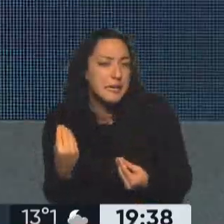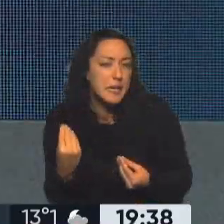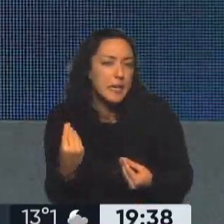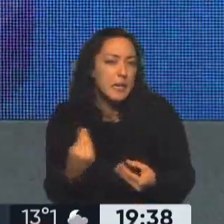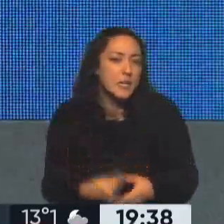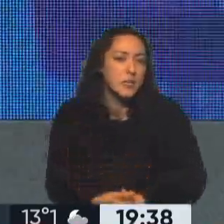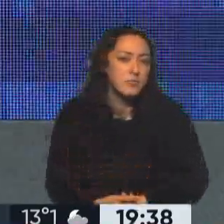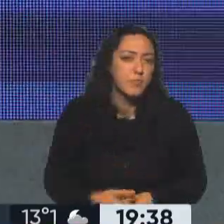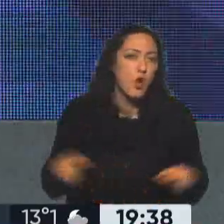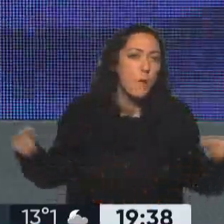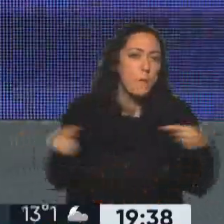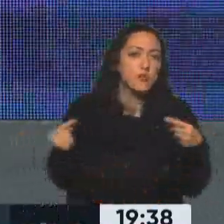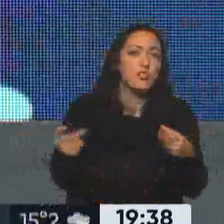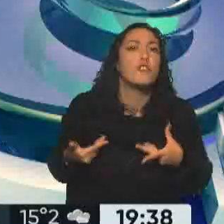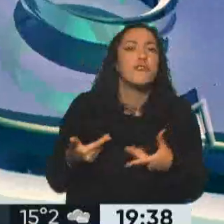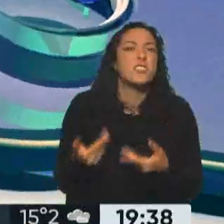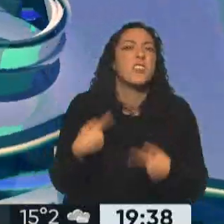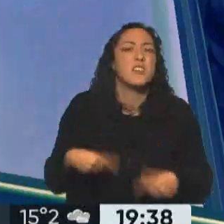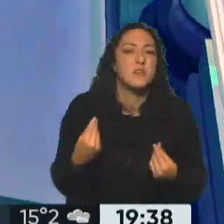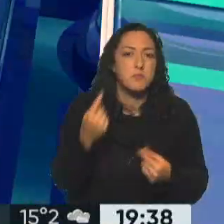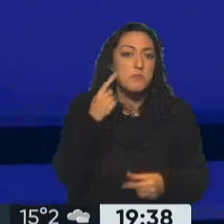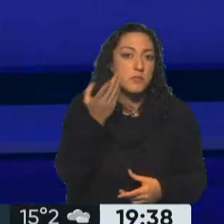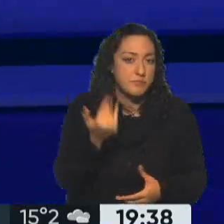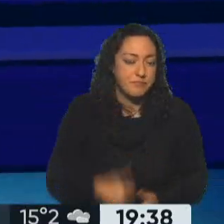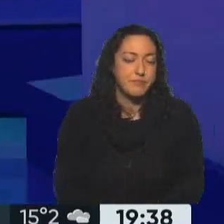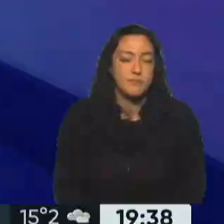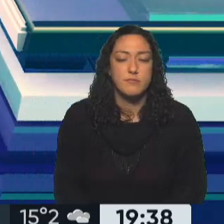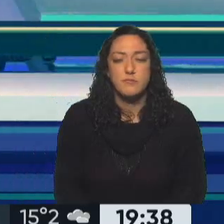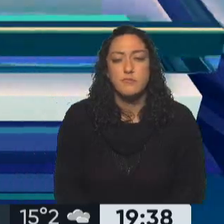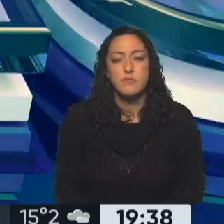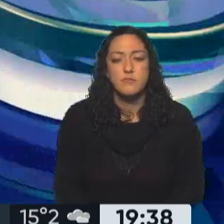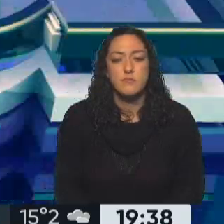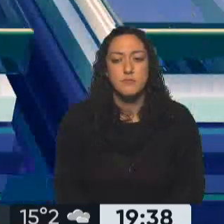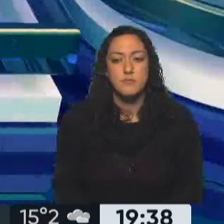la oposición. ¿Vos qué decís?